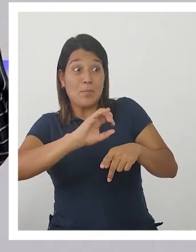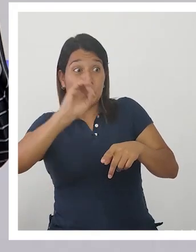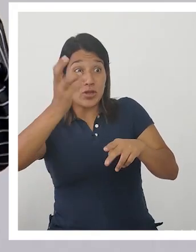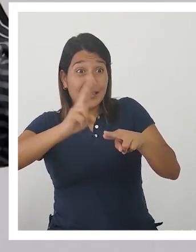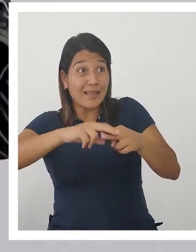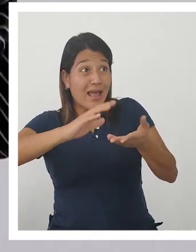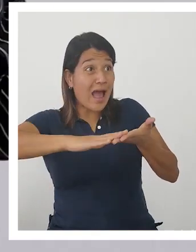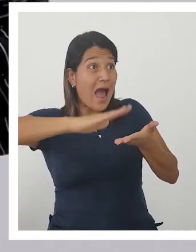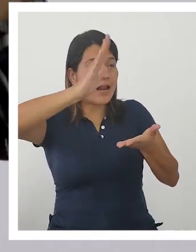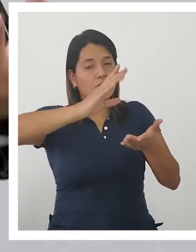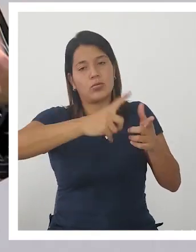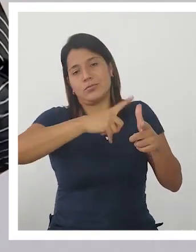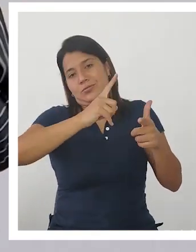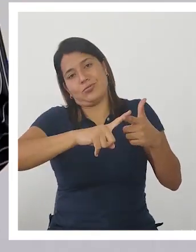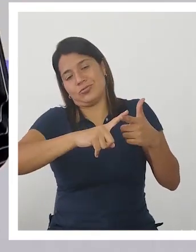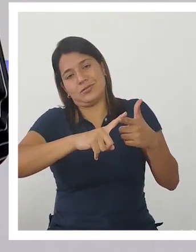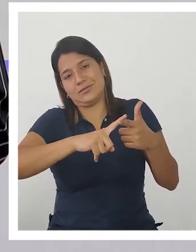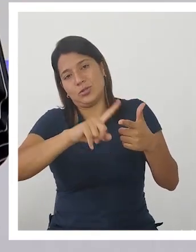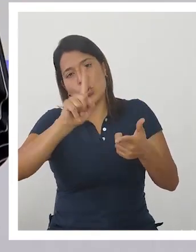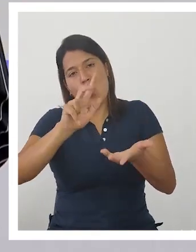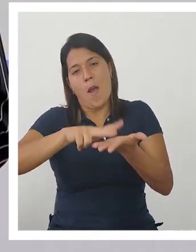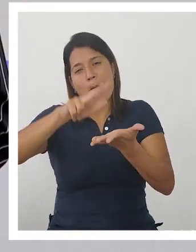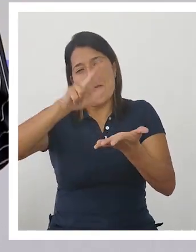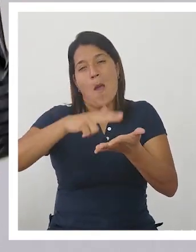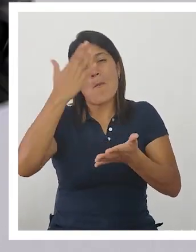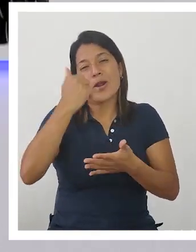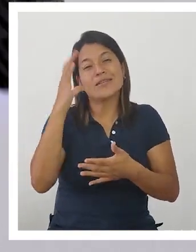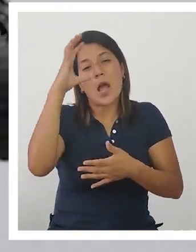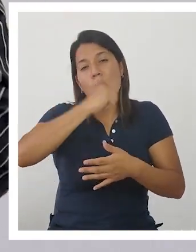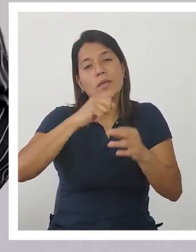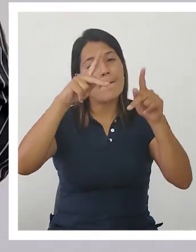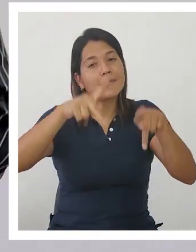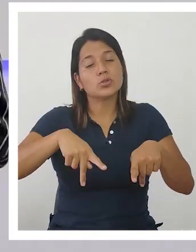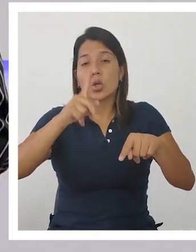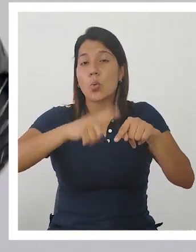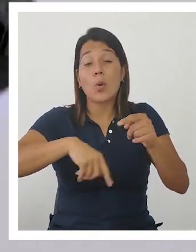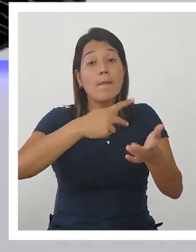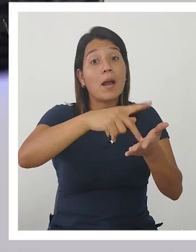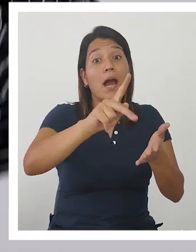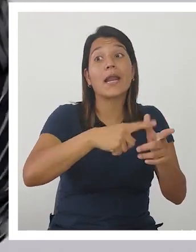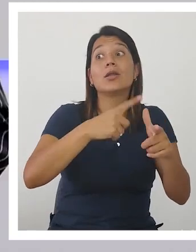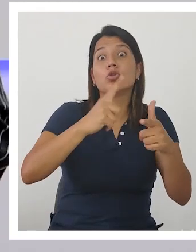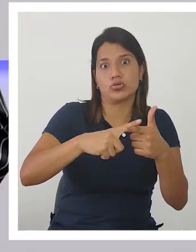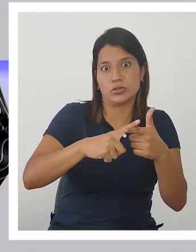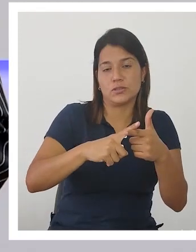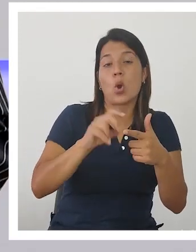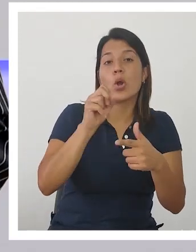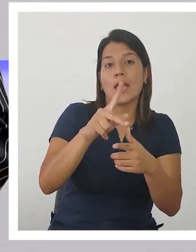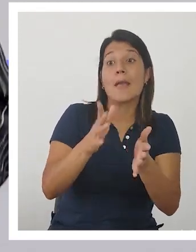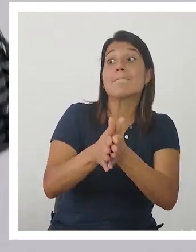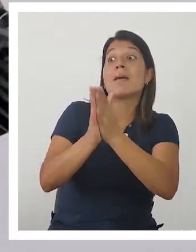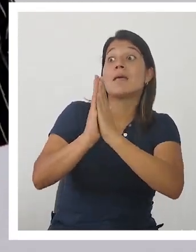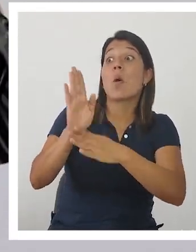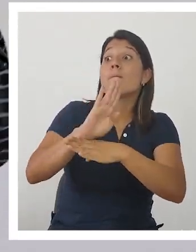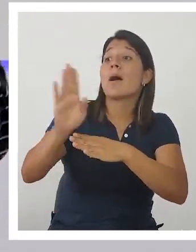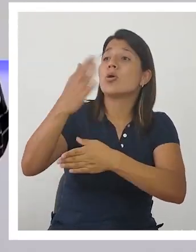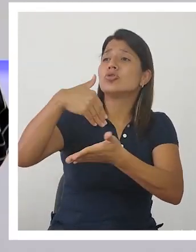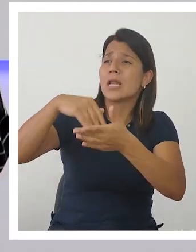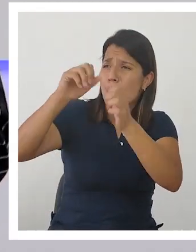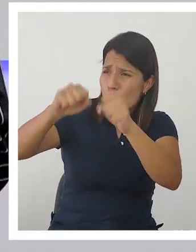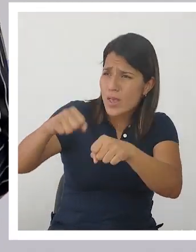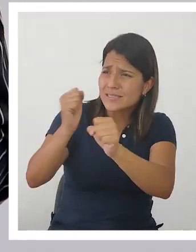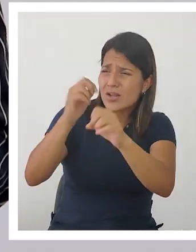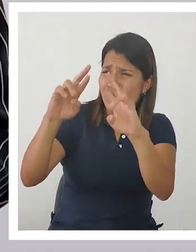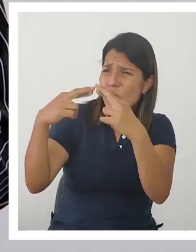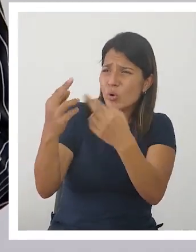ok, estamos pidiéndole al Banco Central que adelante. Está bien, ellos lo pueden hacer perfectamente. Que adelanten entonces la